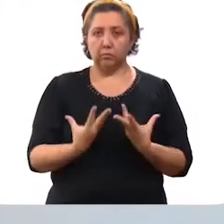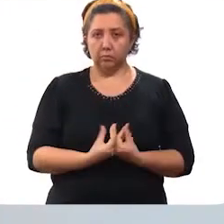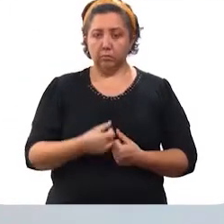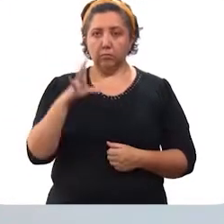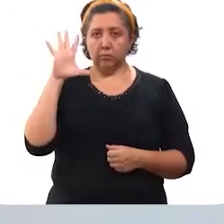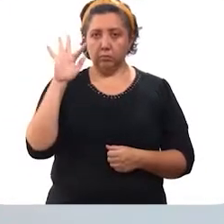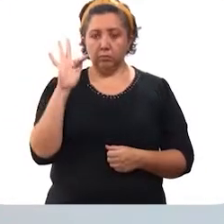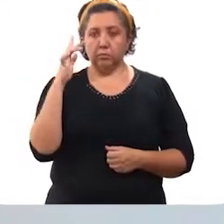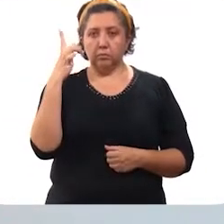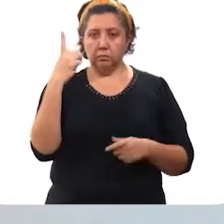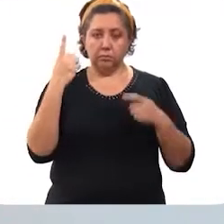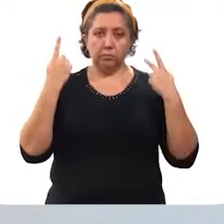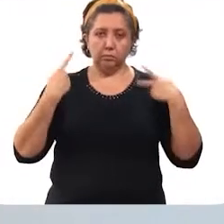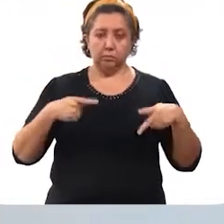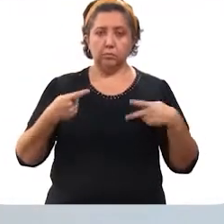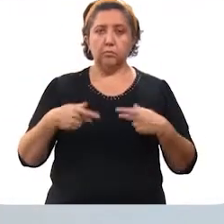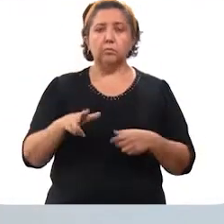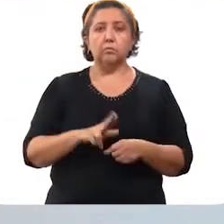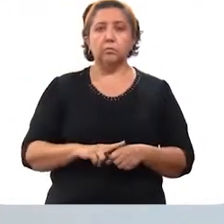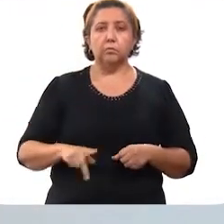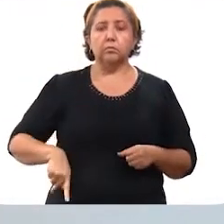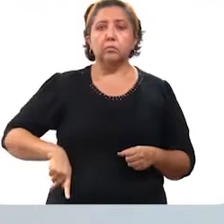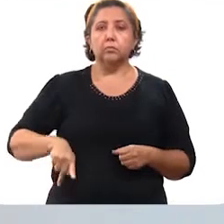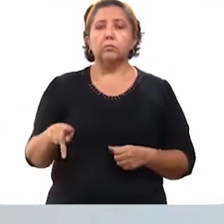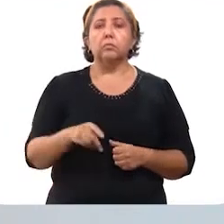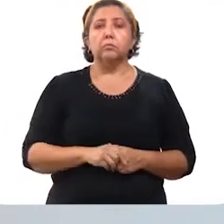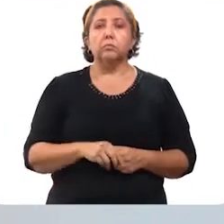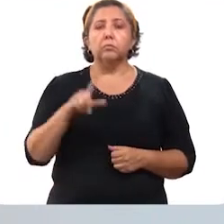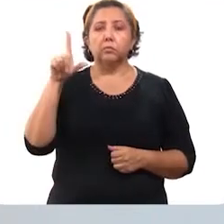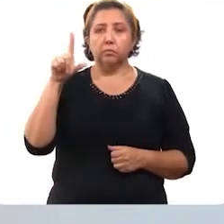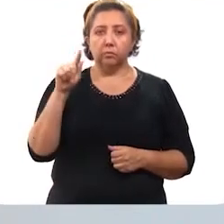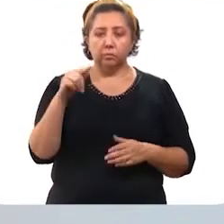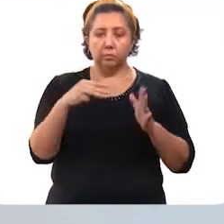tenemos 41 pacientes en hospitales públicos.